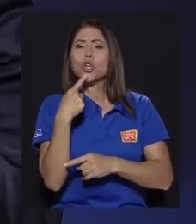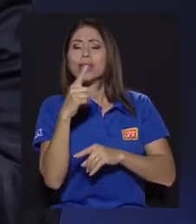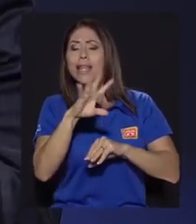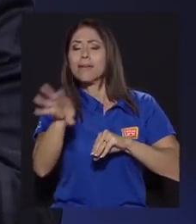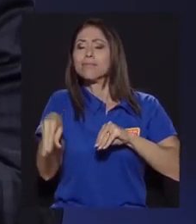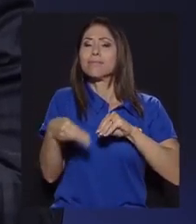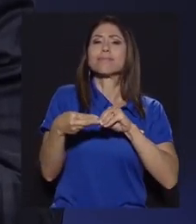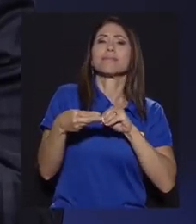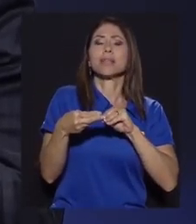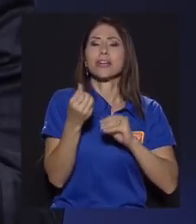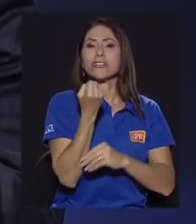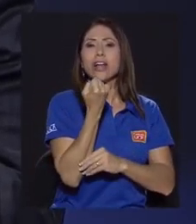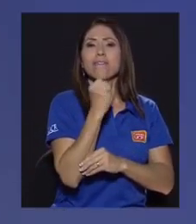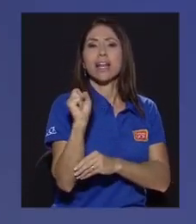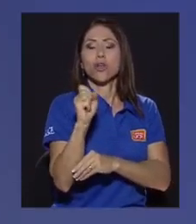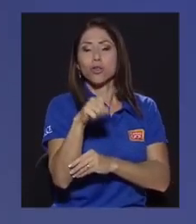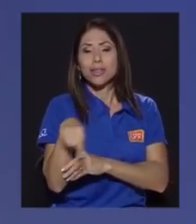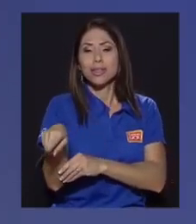excluidos